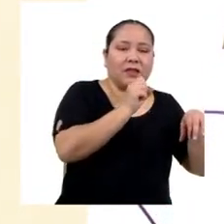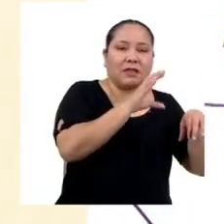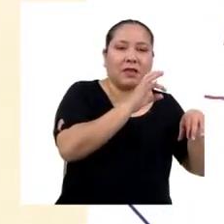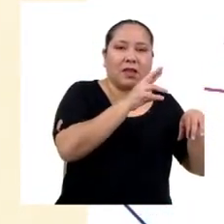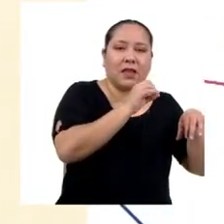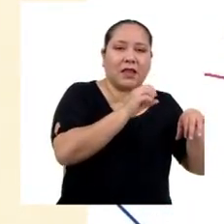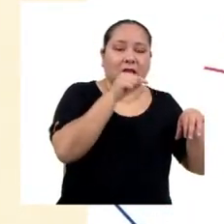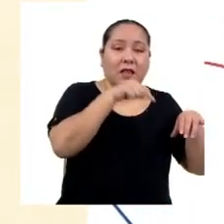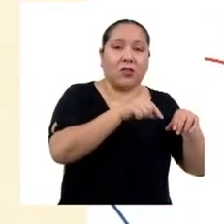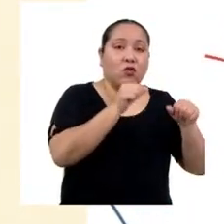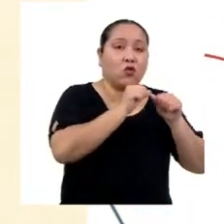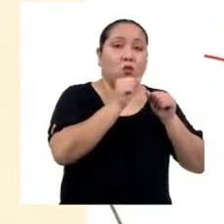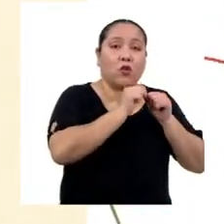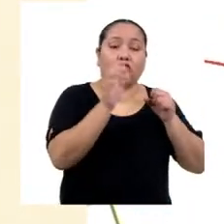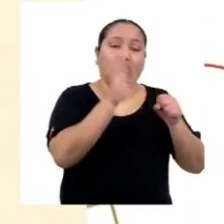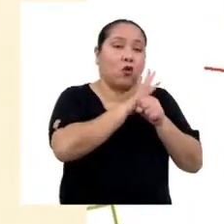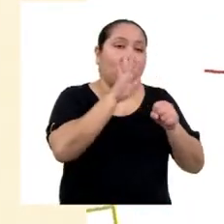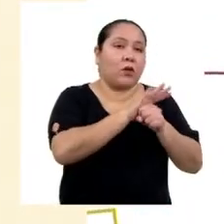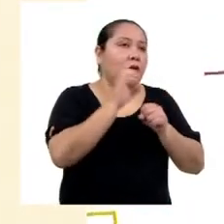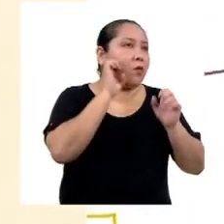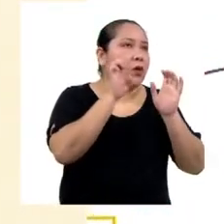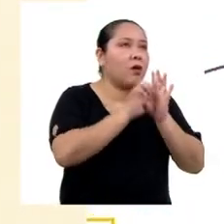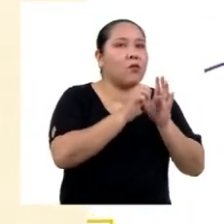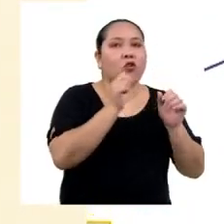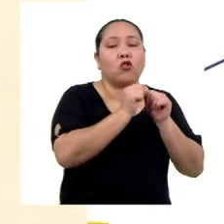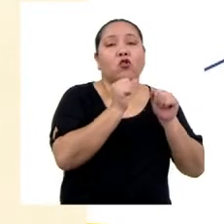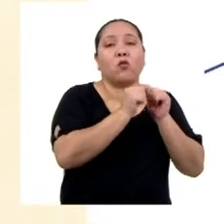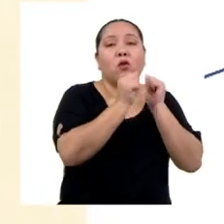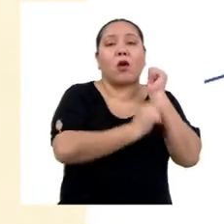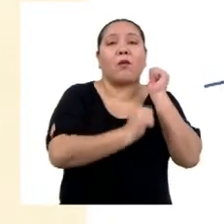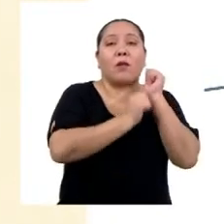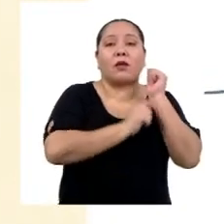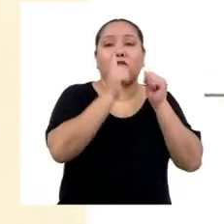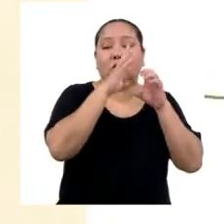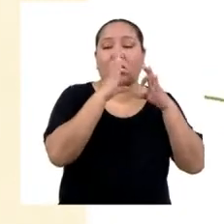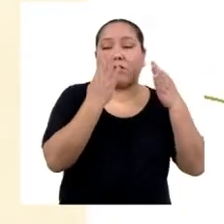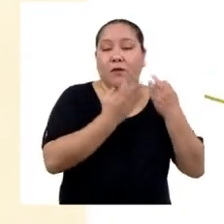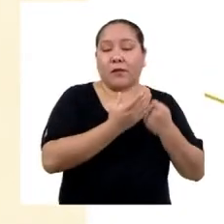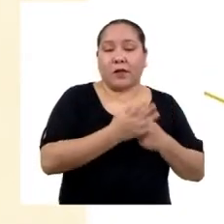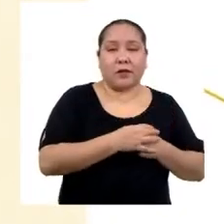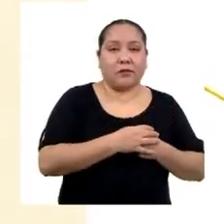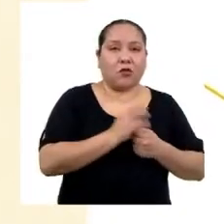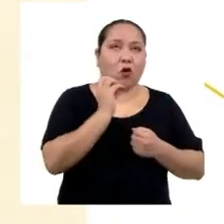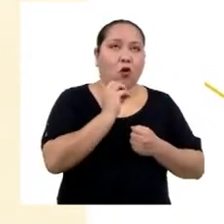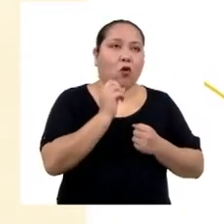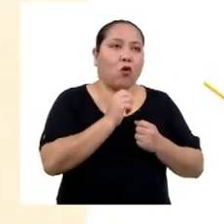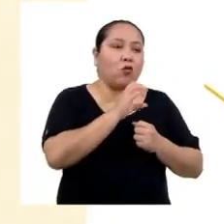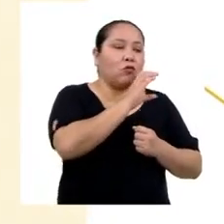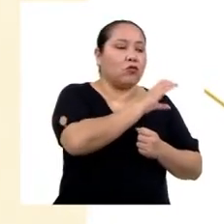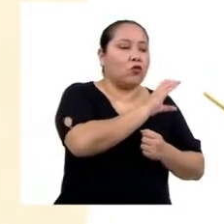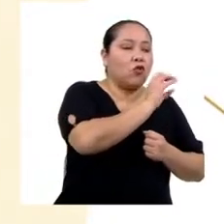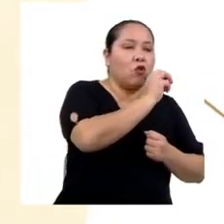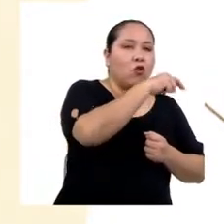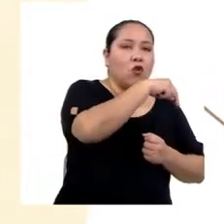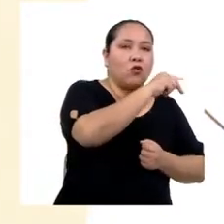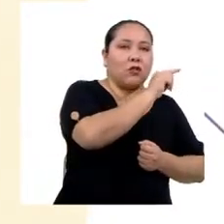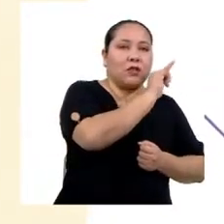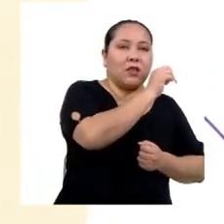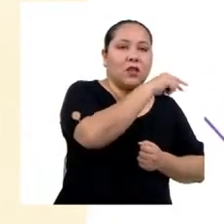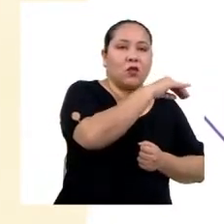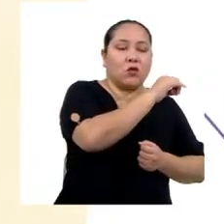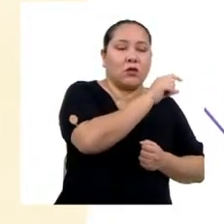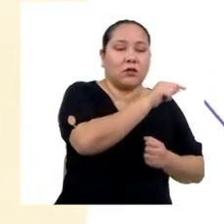son enteros. Por ejemplo, el número de hermanos en una familia. O continuas, que toman valores